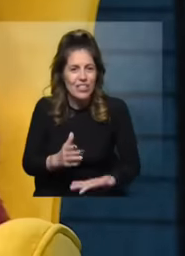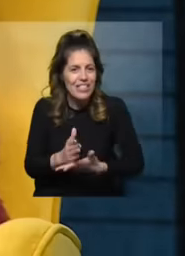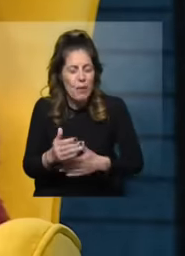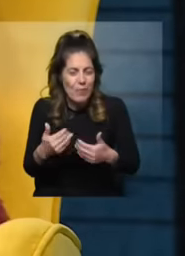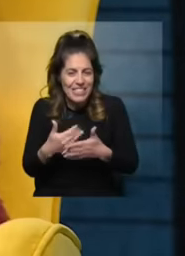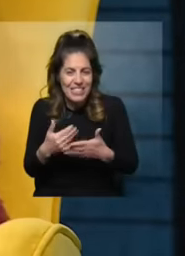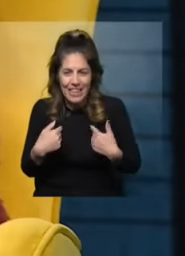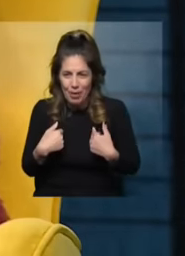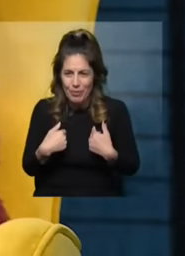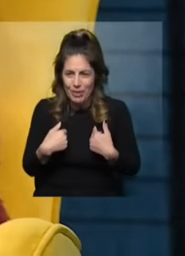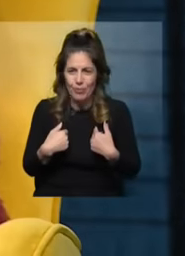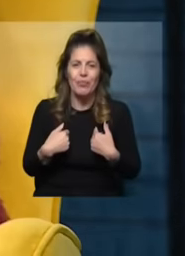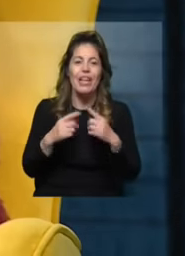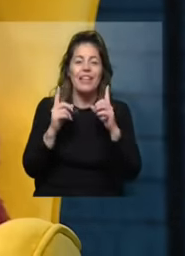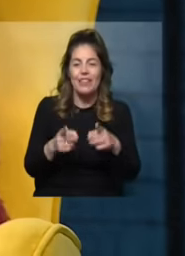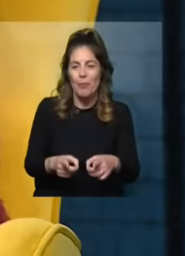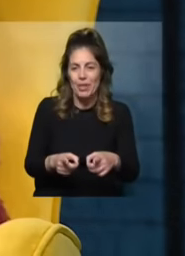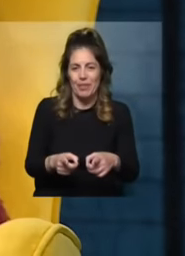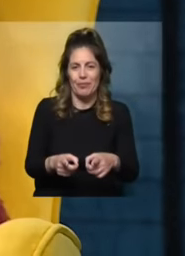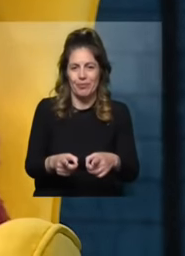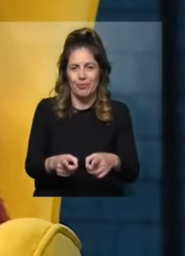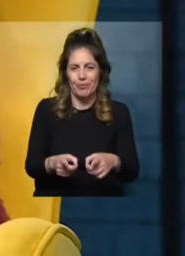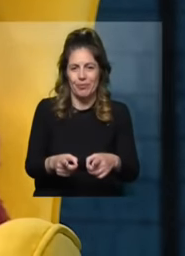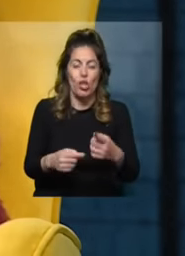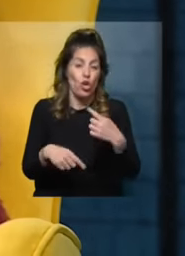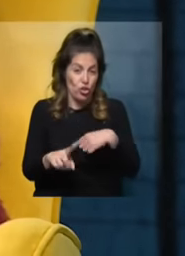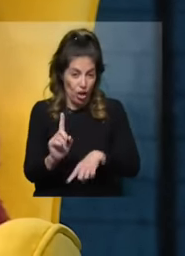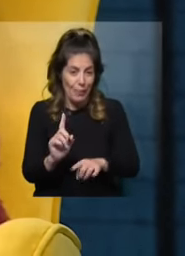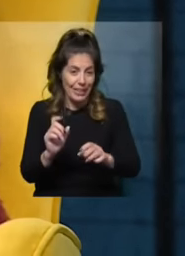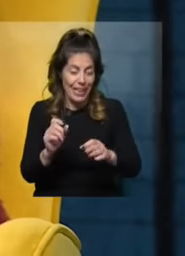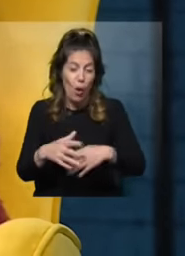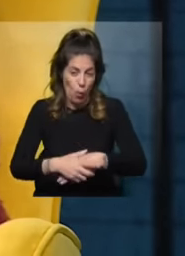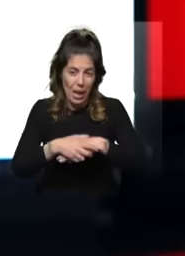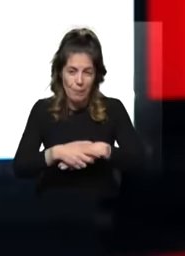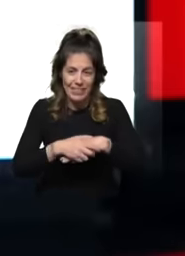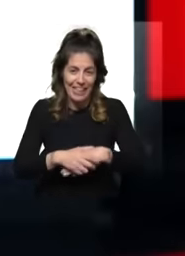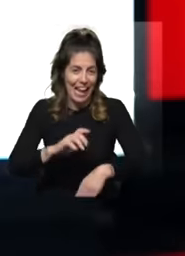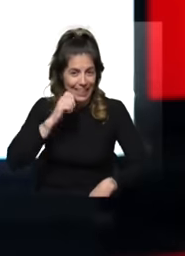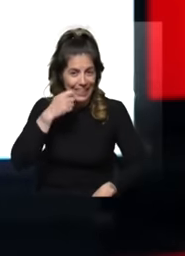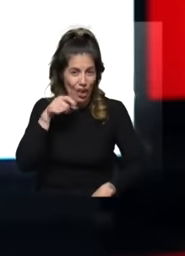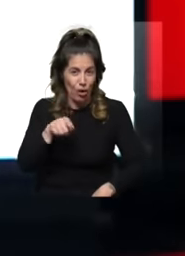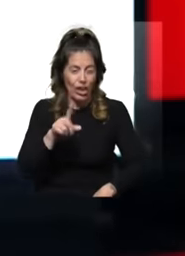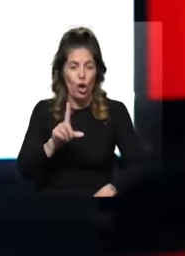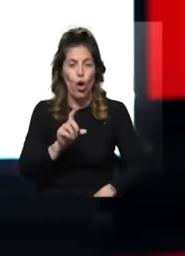una presencia brutal y encima no solamente consolidamos una amistad muy linda con él y con Luz,